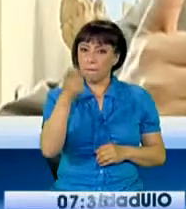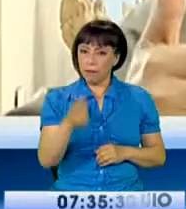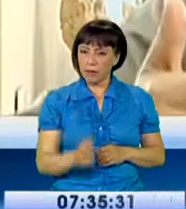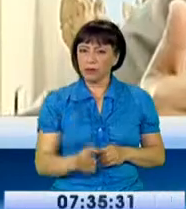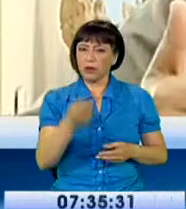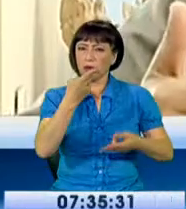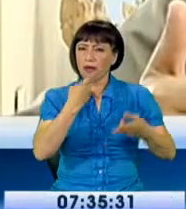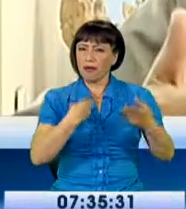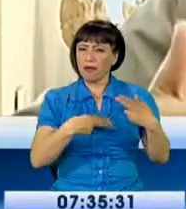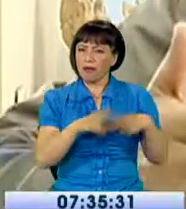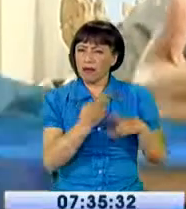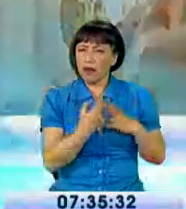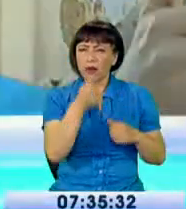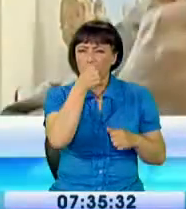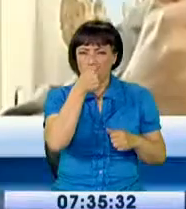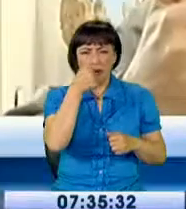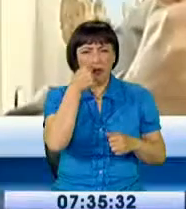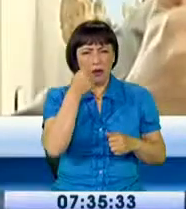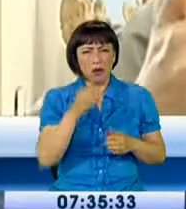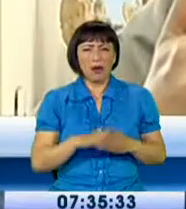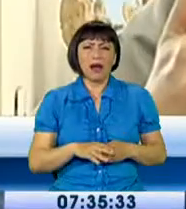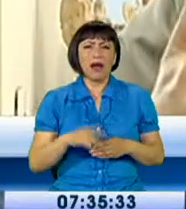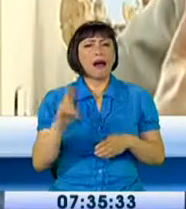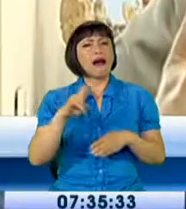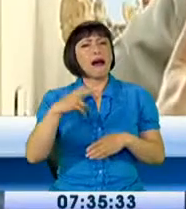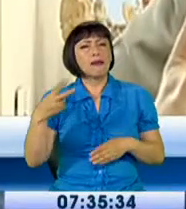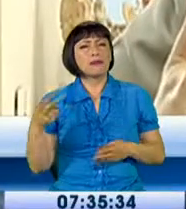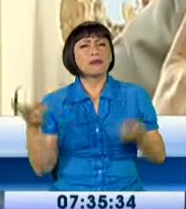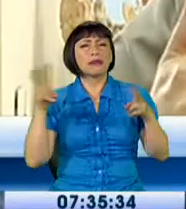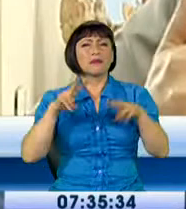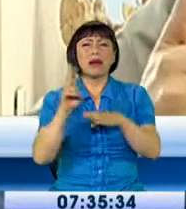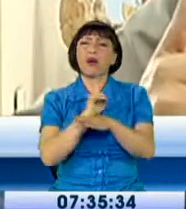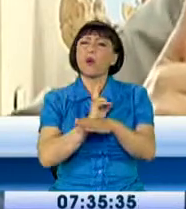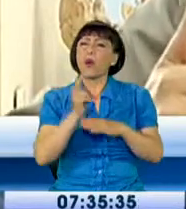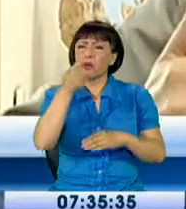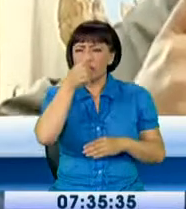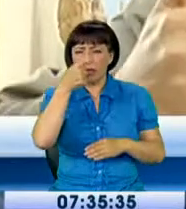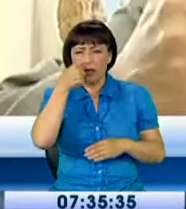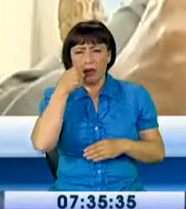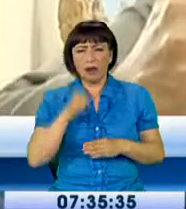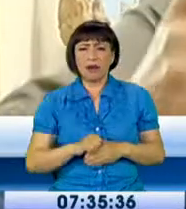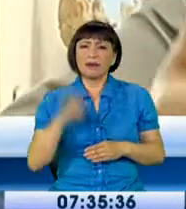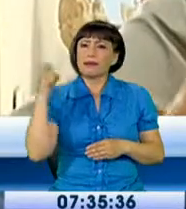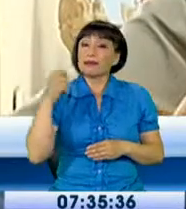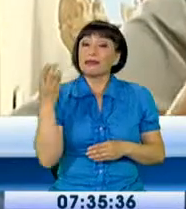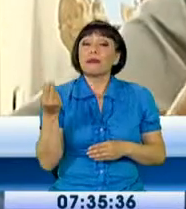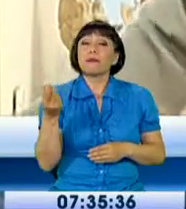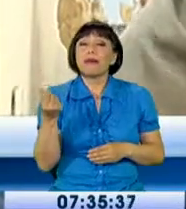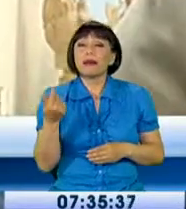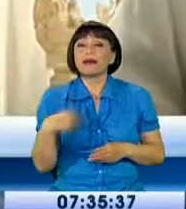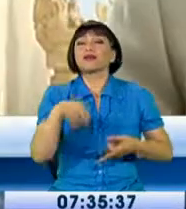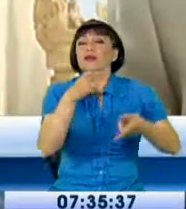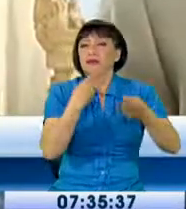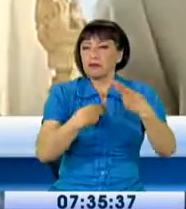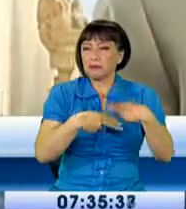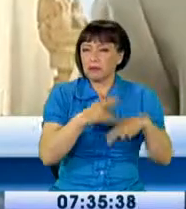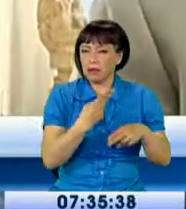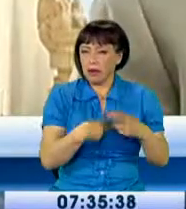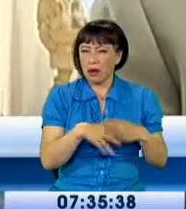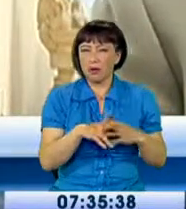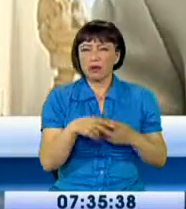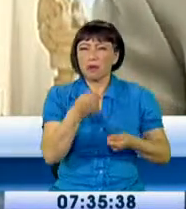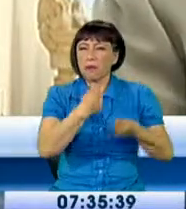mismo adicto que para satisfacer su consumo propio se dedica también a expender drogas. Entonces